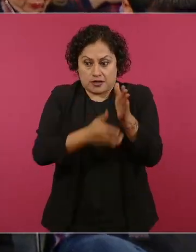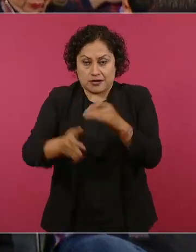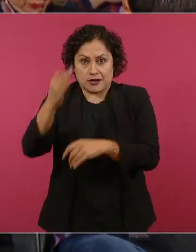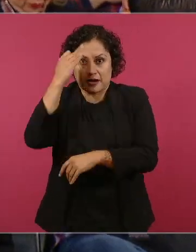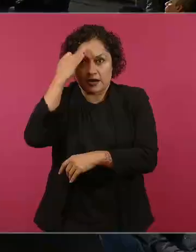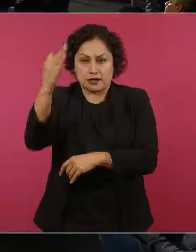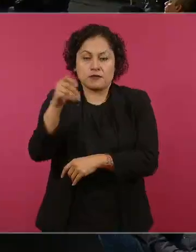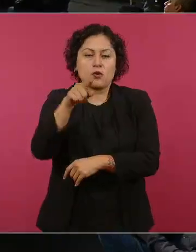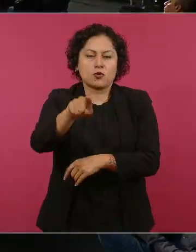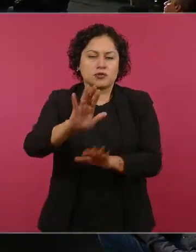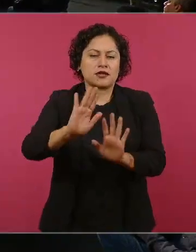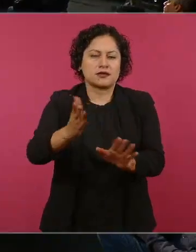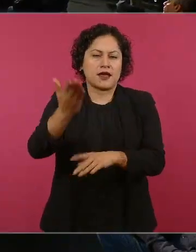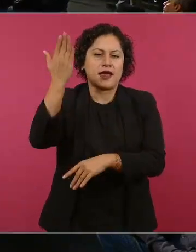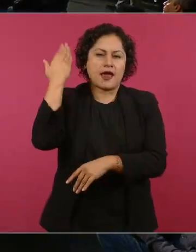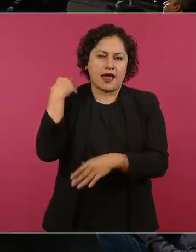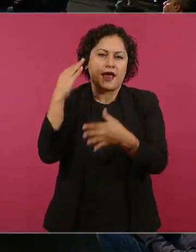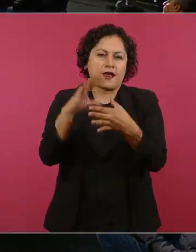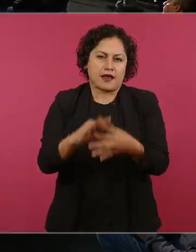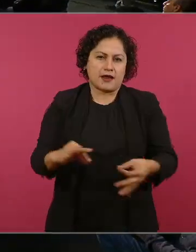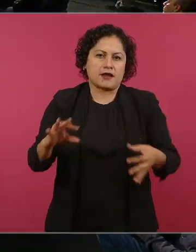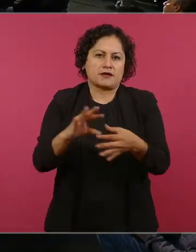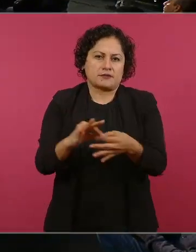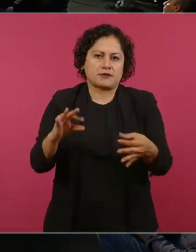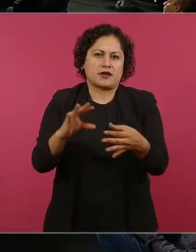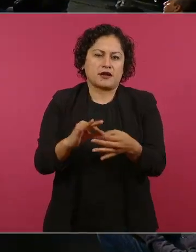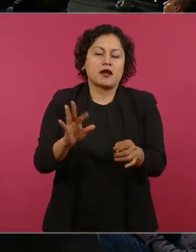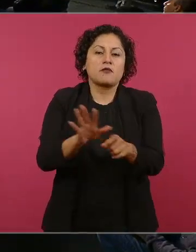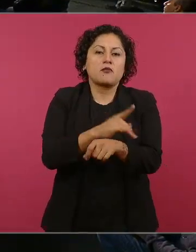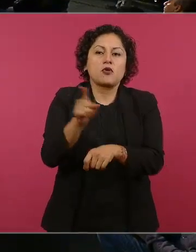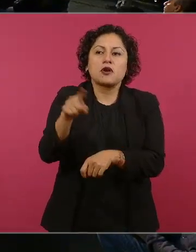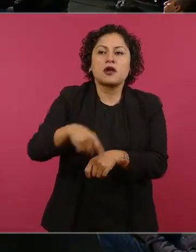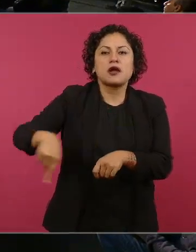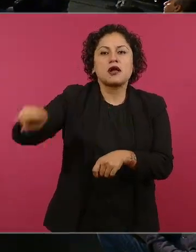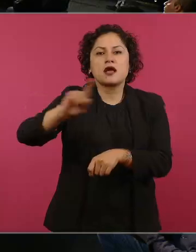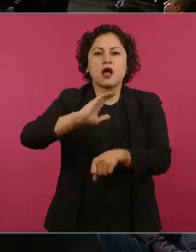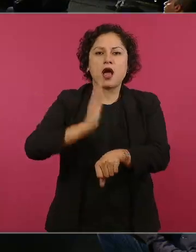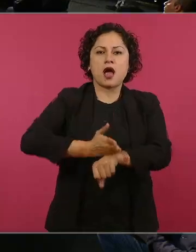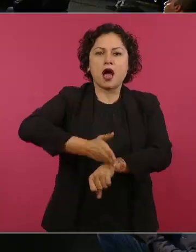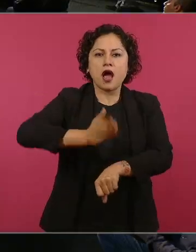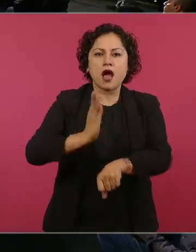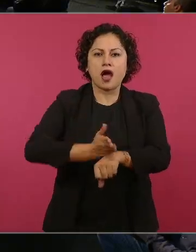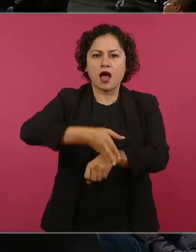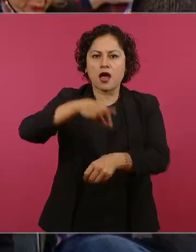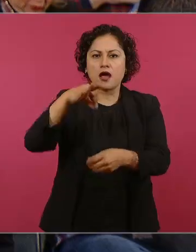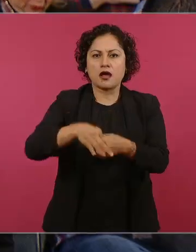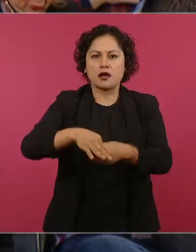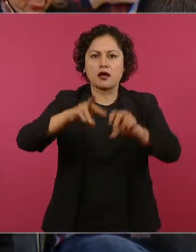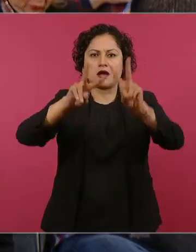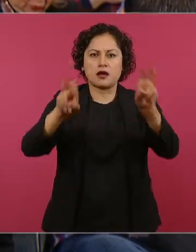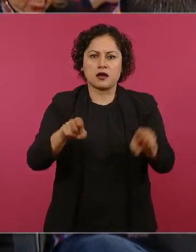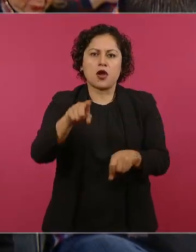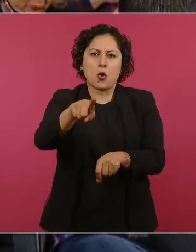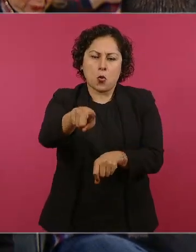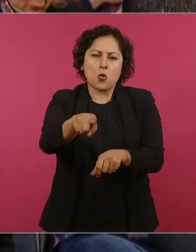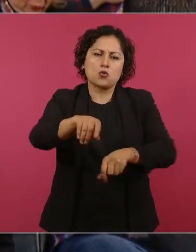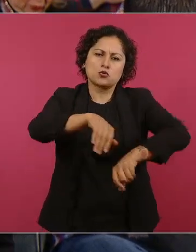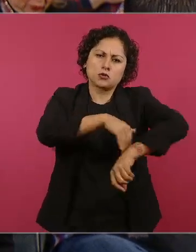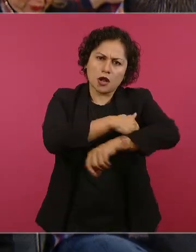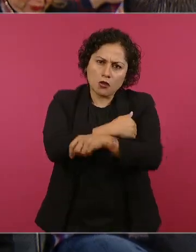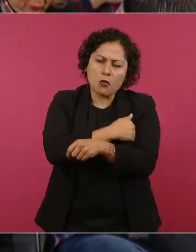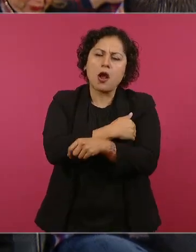sobre supuestas faltas electorales para en algún momento tener ahí una carta guardada en torno